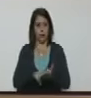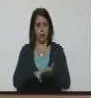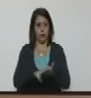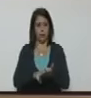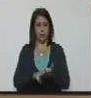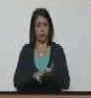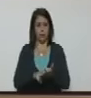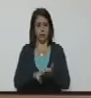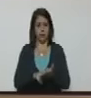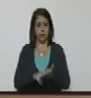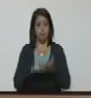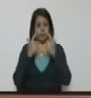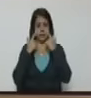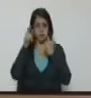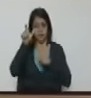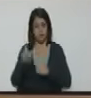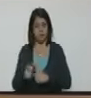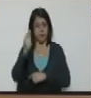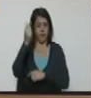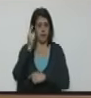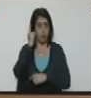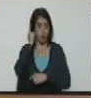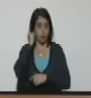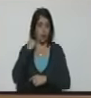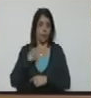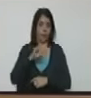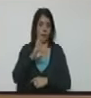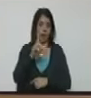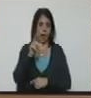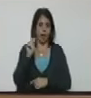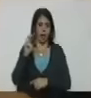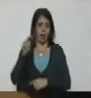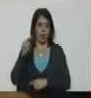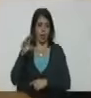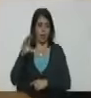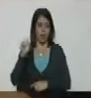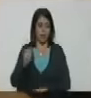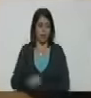Aprobado. Voy a dejar en el derecho de palabra a la diputada Blanca Caut.